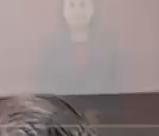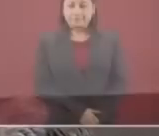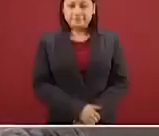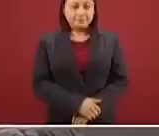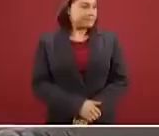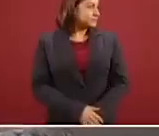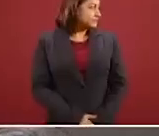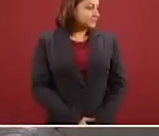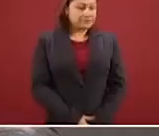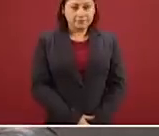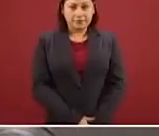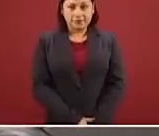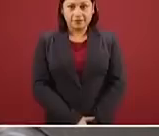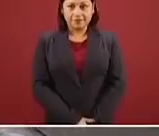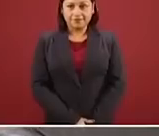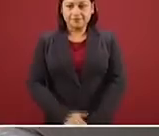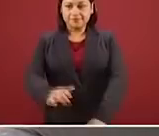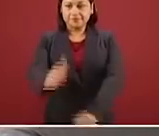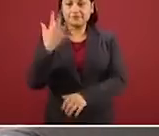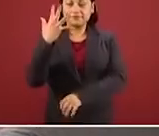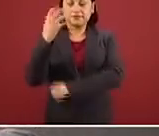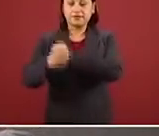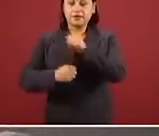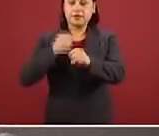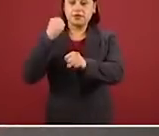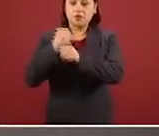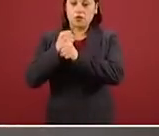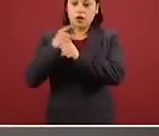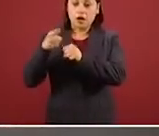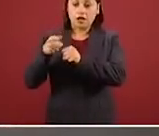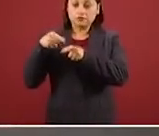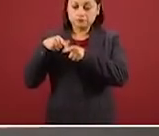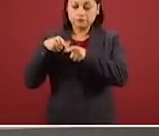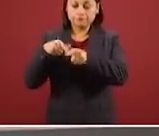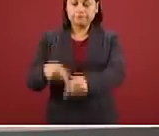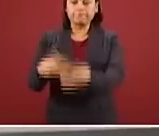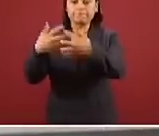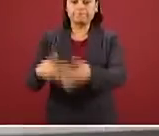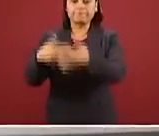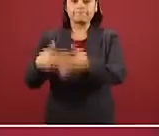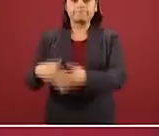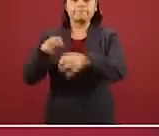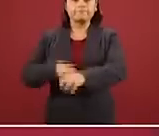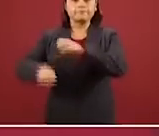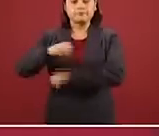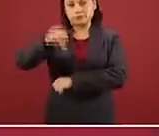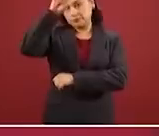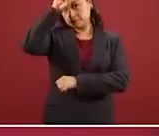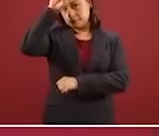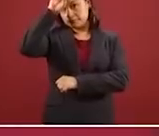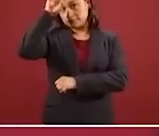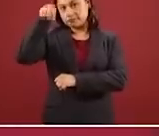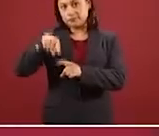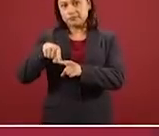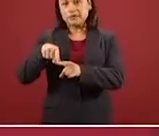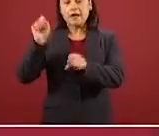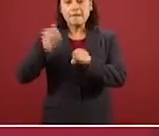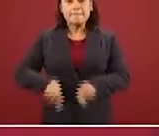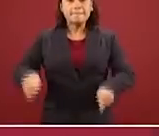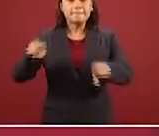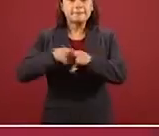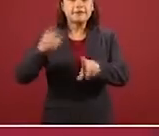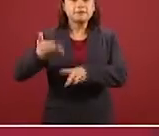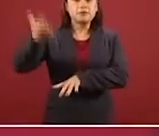5 años de producción minera es el equivalente a los 3 siglos de